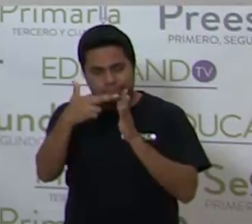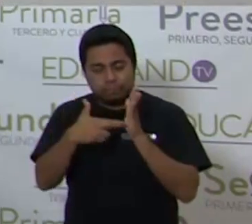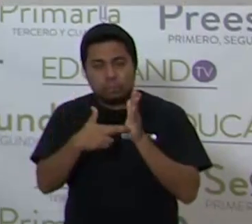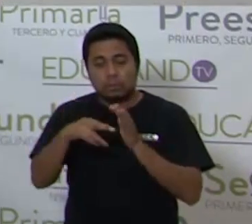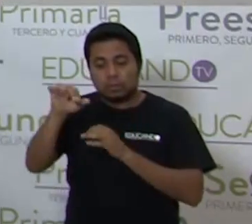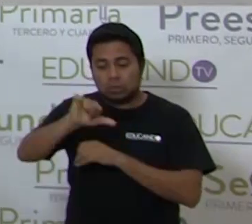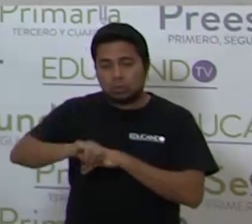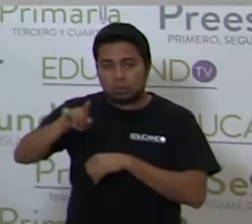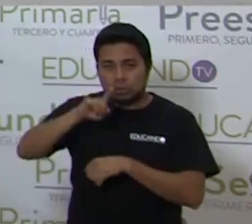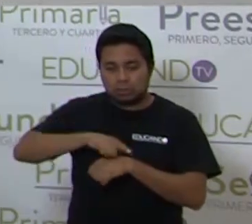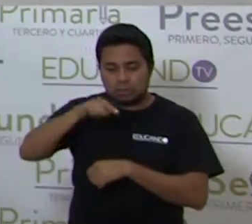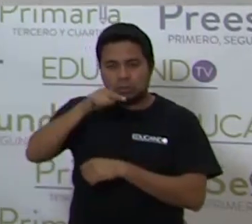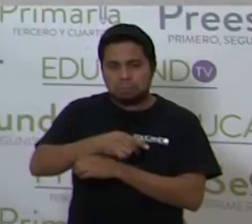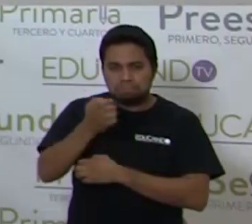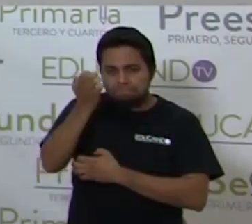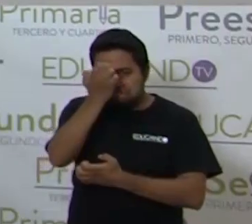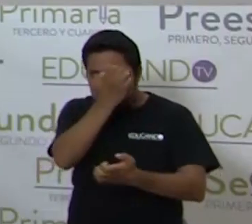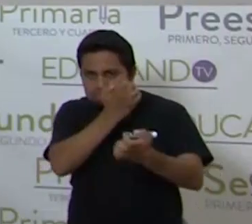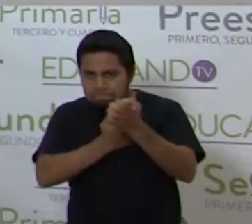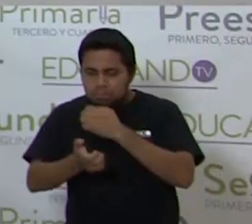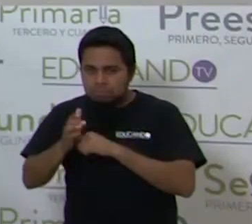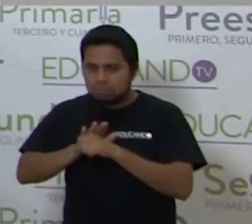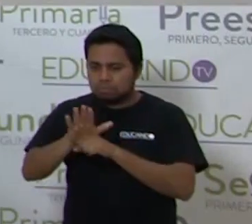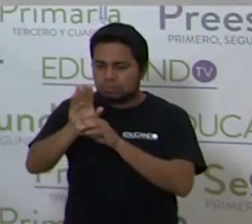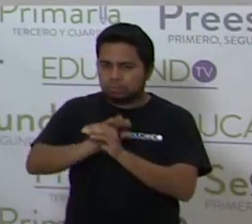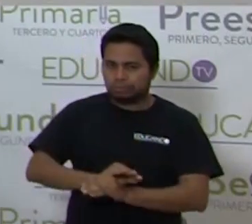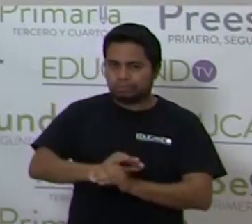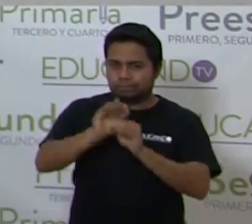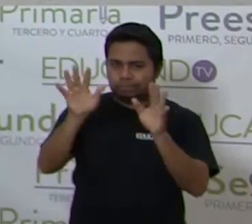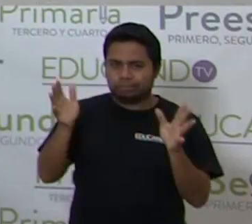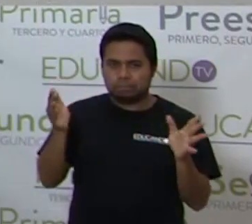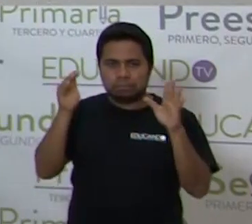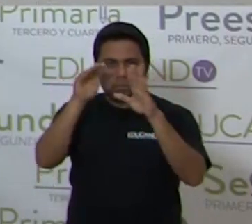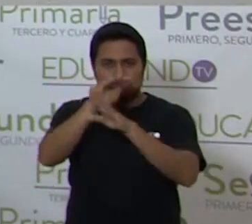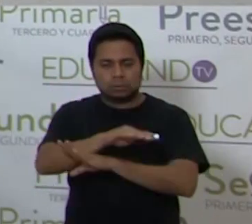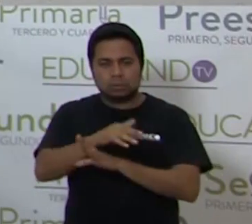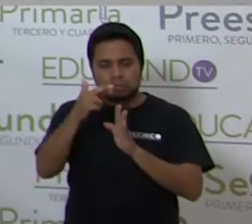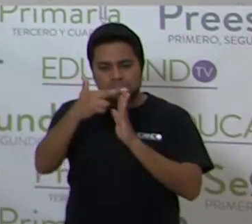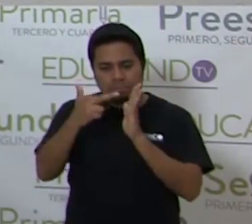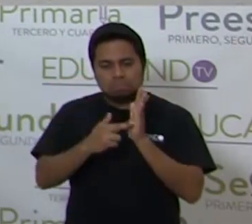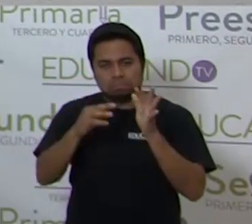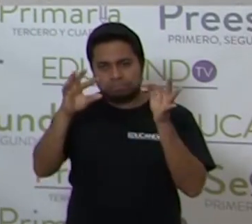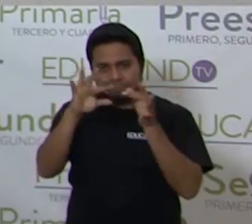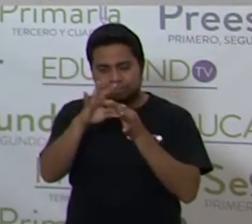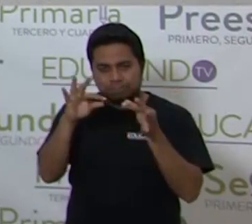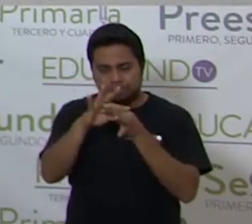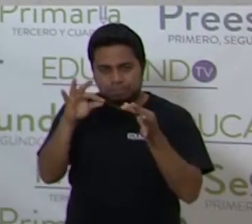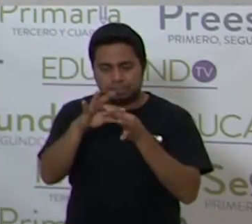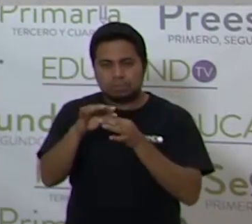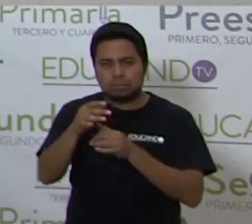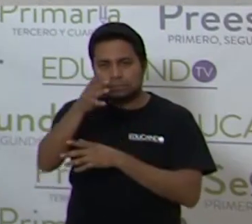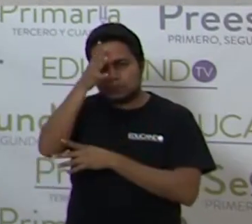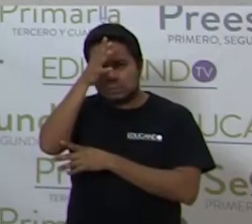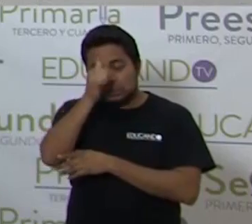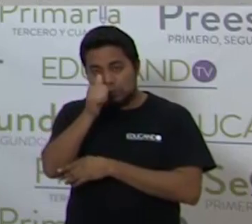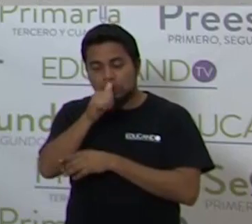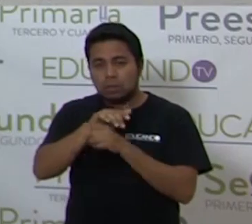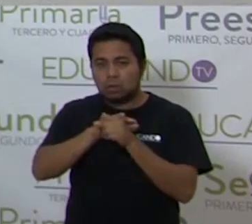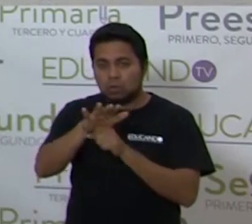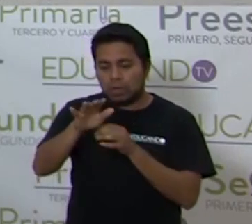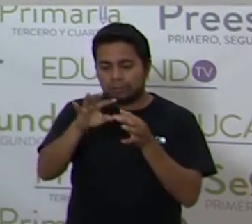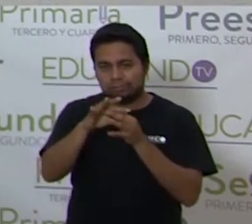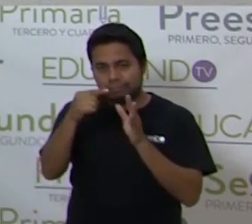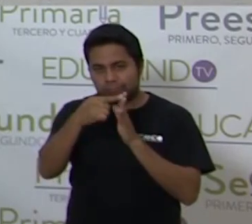vamos a analizar muy claramente todo lo referente a lo que son las instrucciones. Ya vimos que los